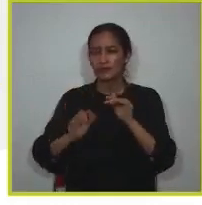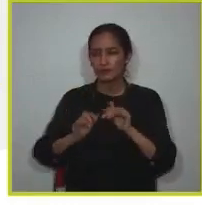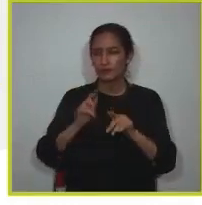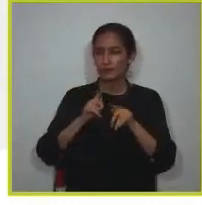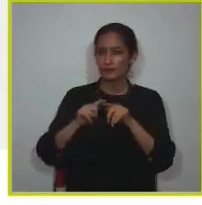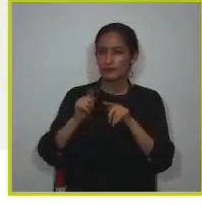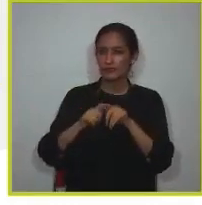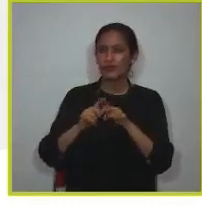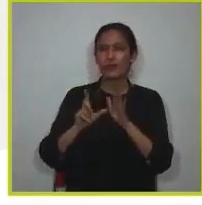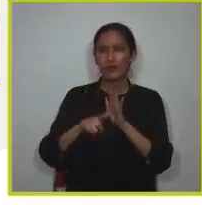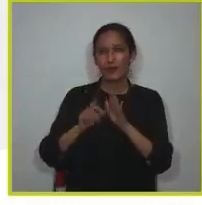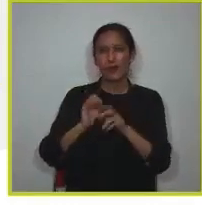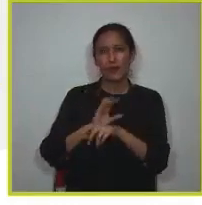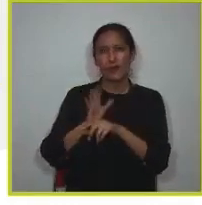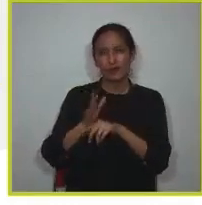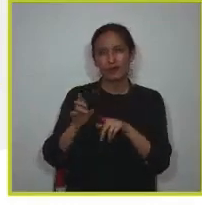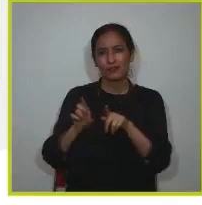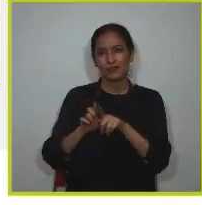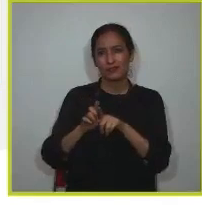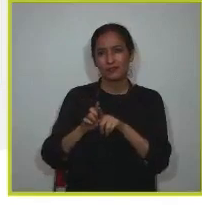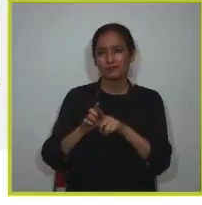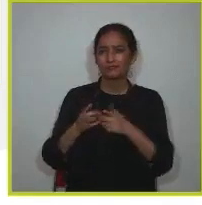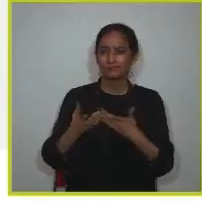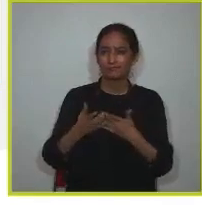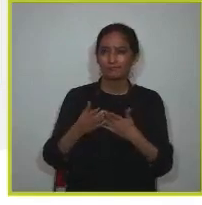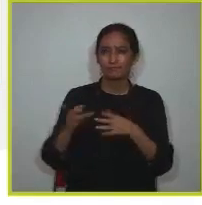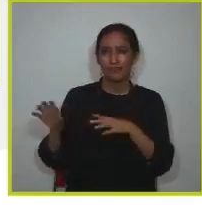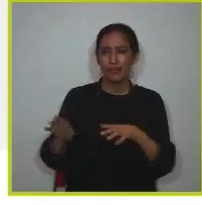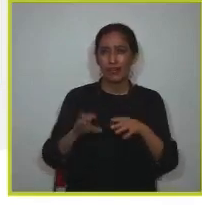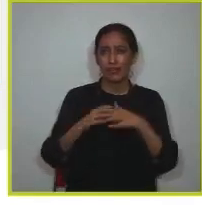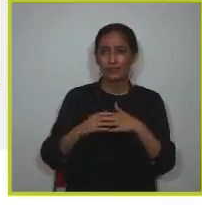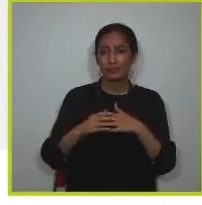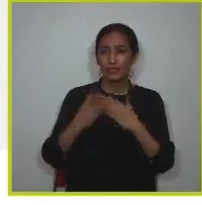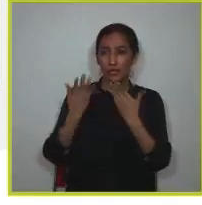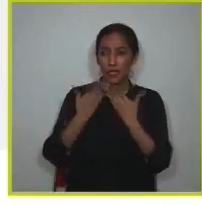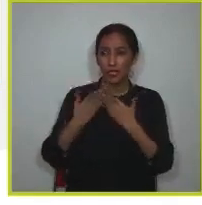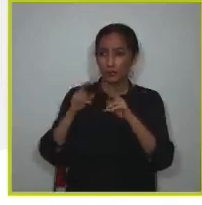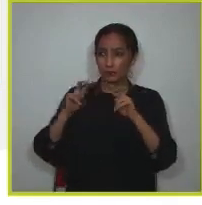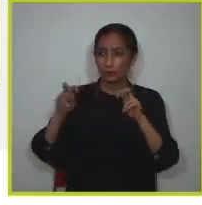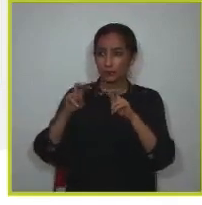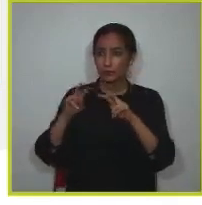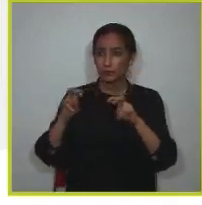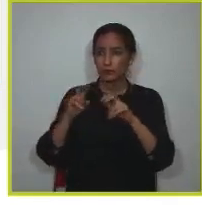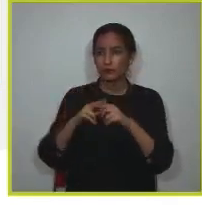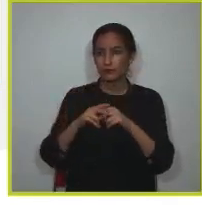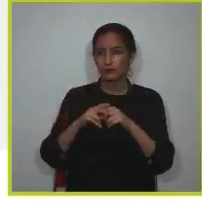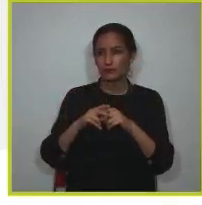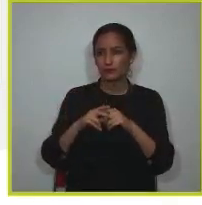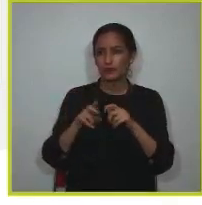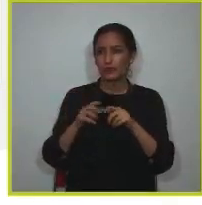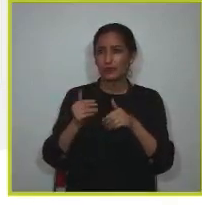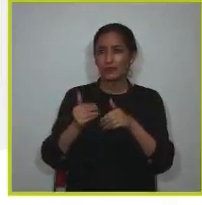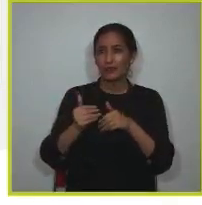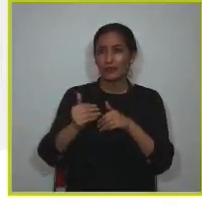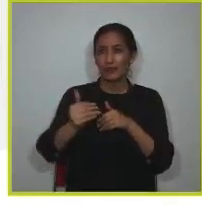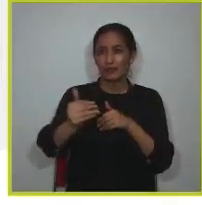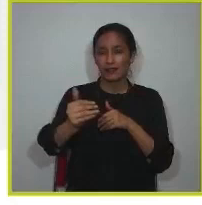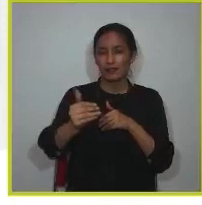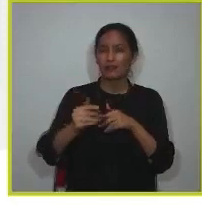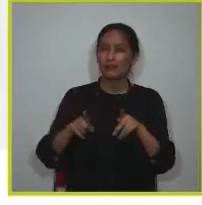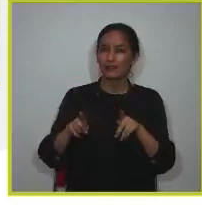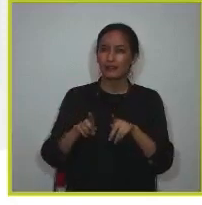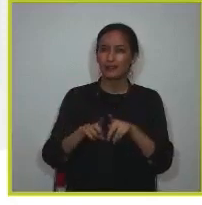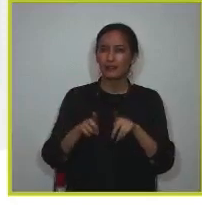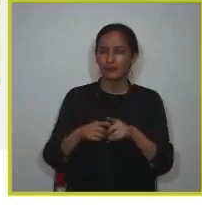la pandemia del covid lo que hizo que el estudio no solamente alargará su línea de tiempo